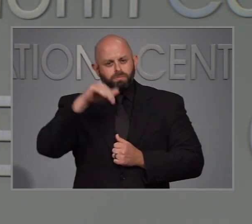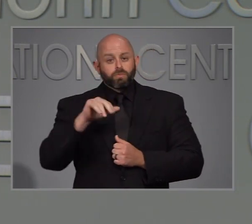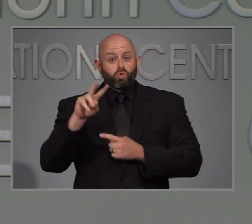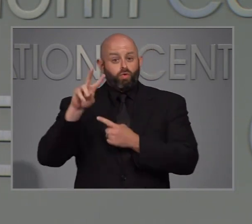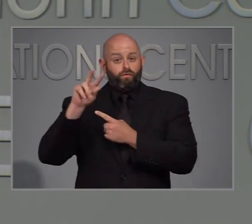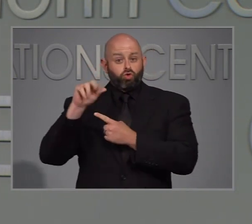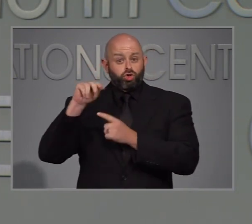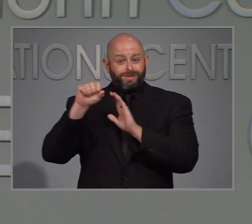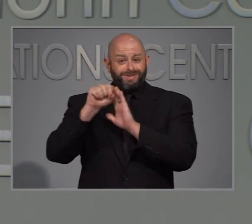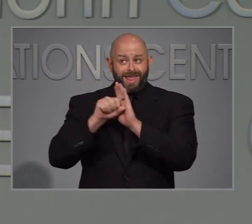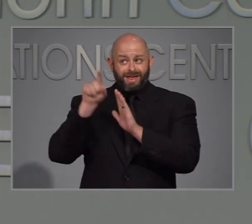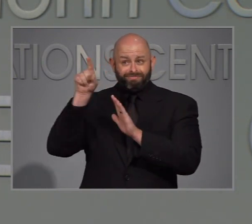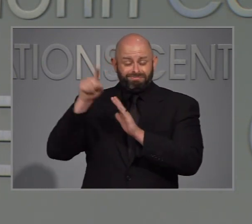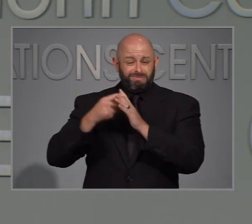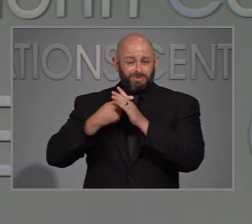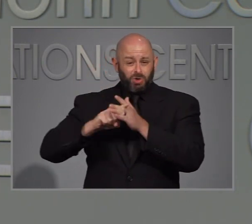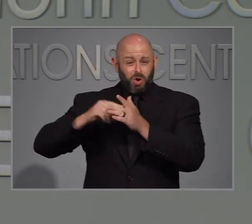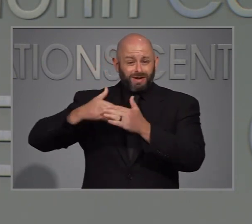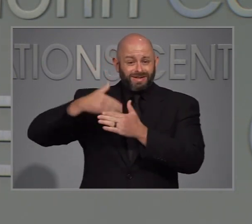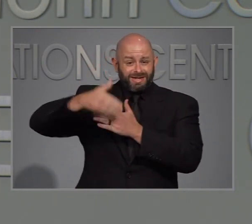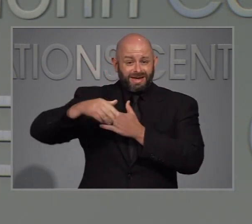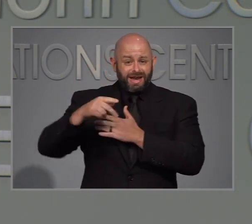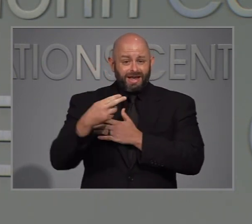Virginia va a empezar la siguiente fase el 1 de julio.